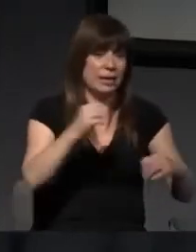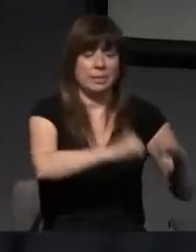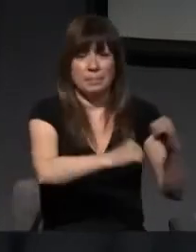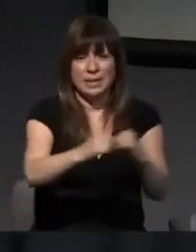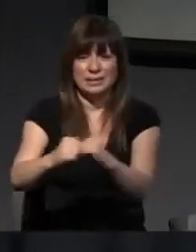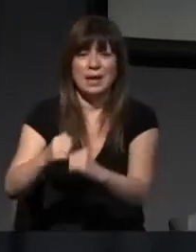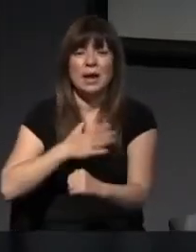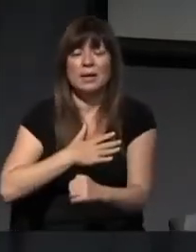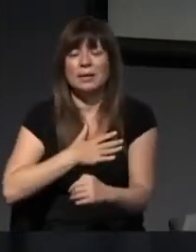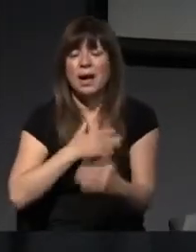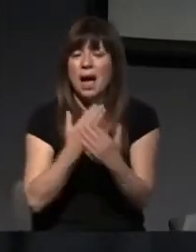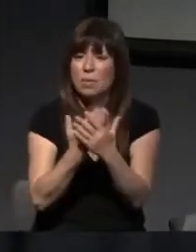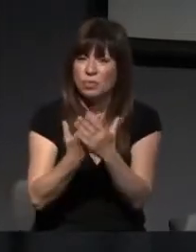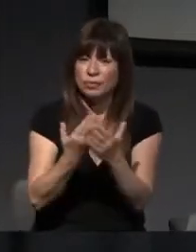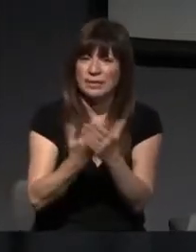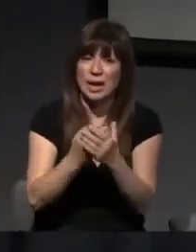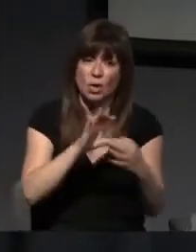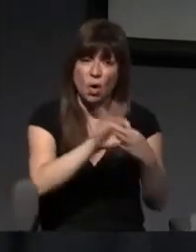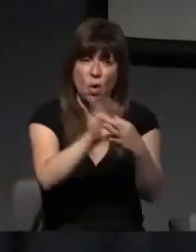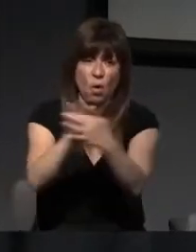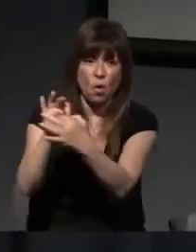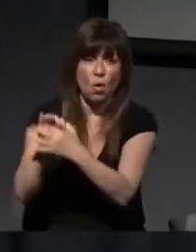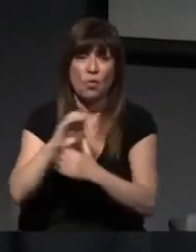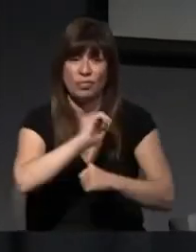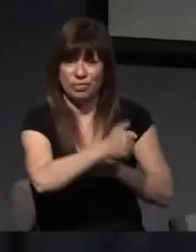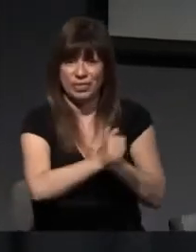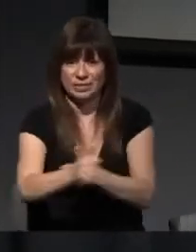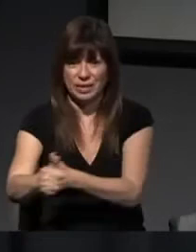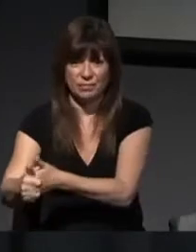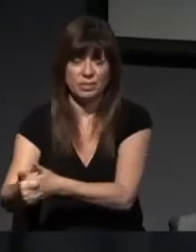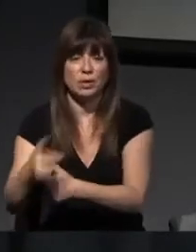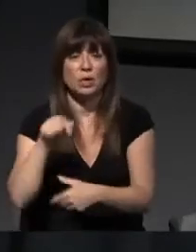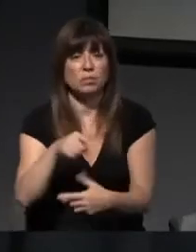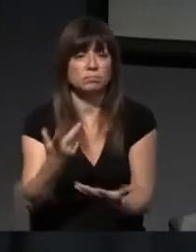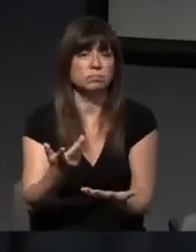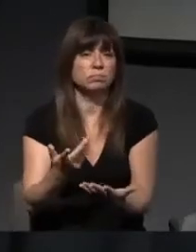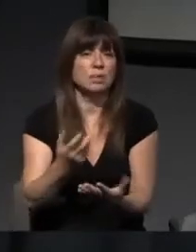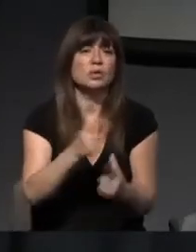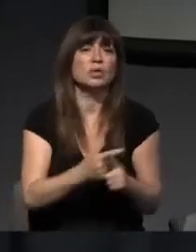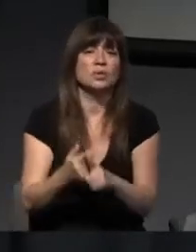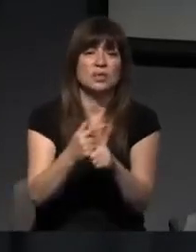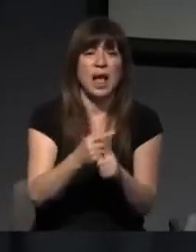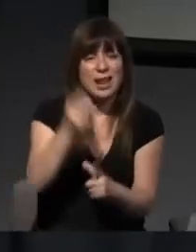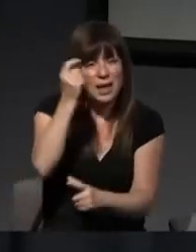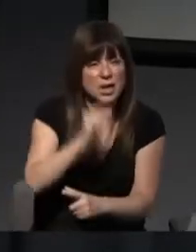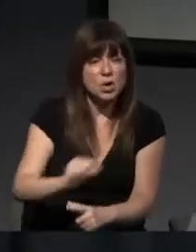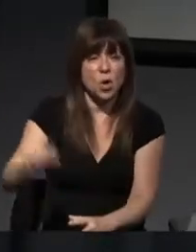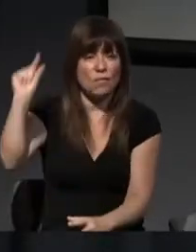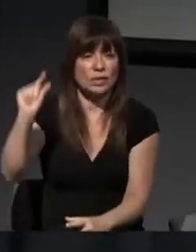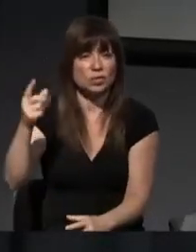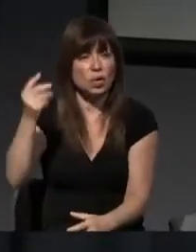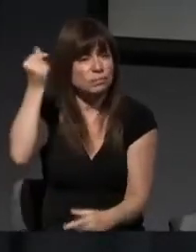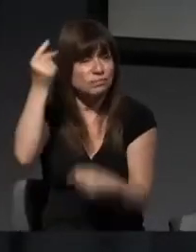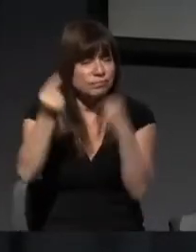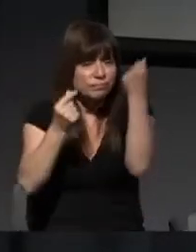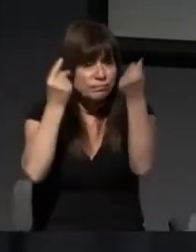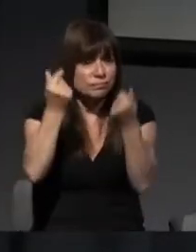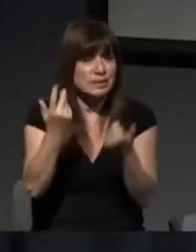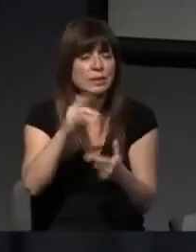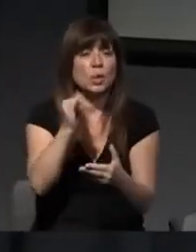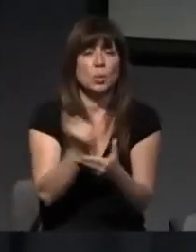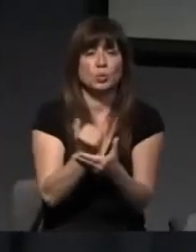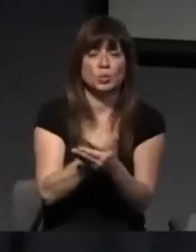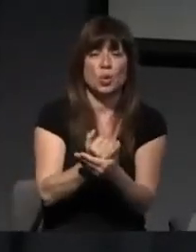para conectarlos en torno a desafíos, digamos, insisto, sociales, de innovación, de inclusión, que son desafíos que